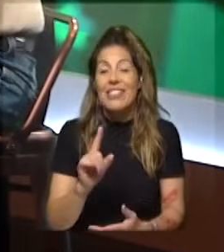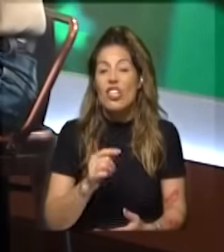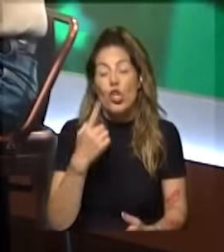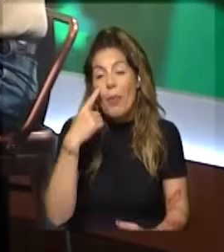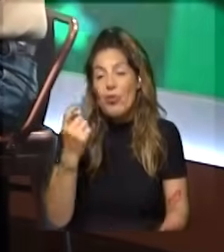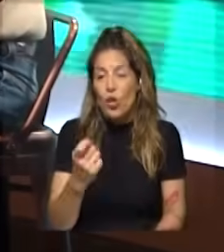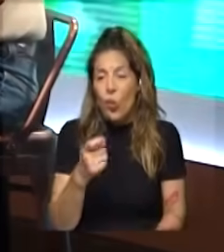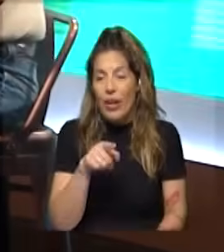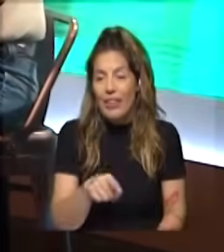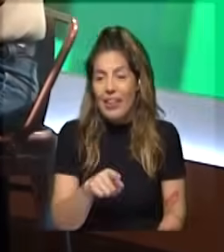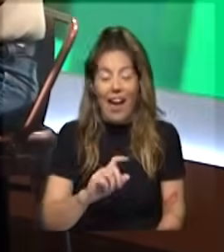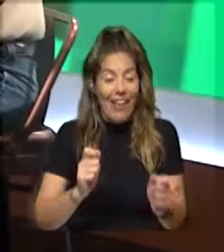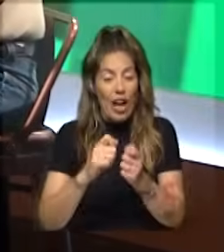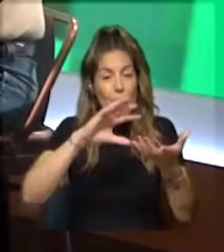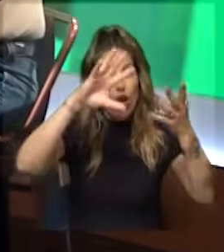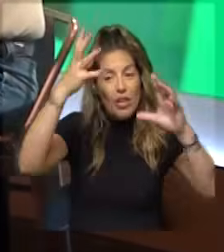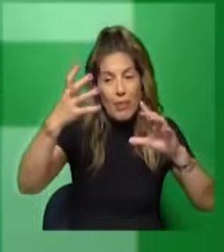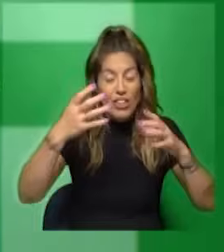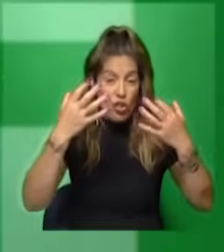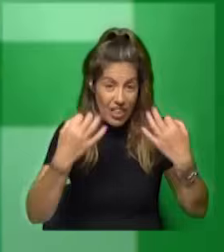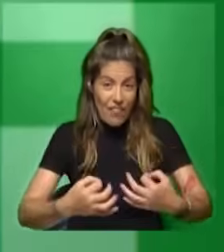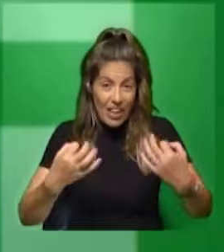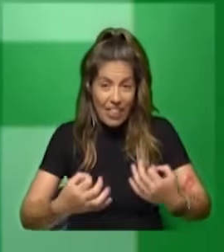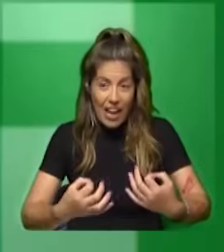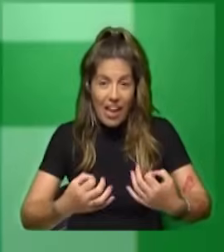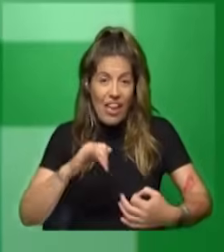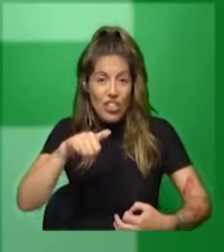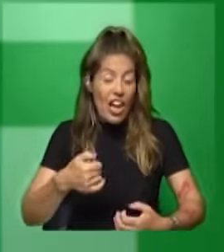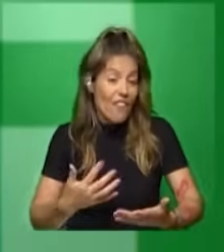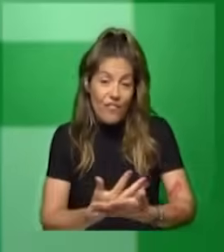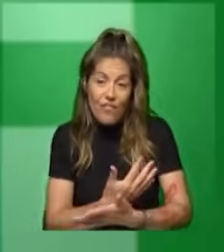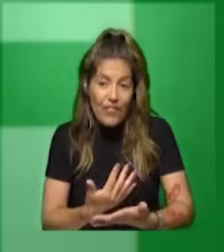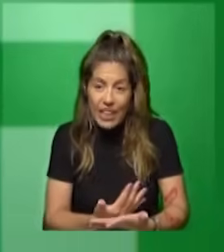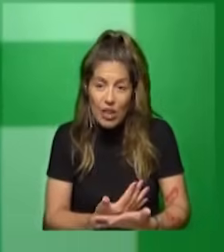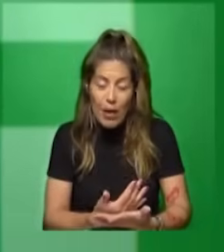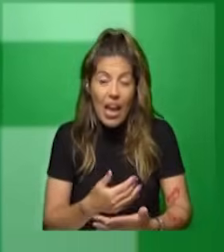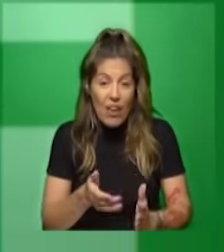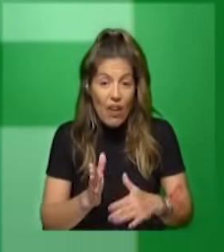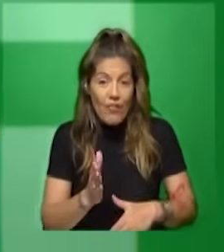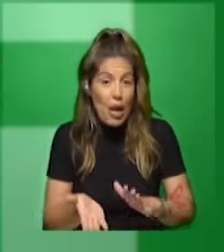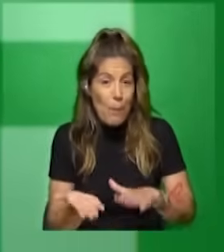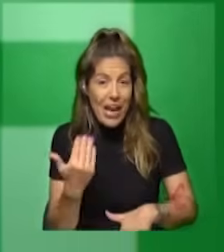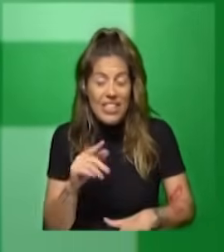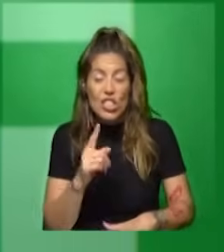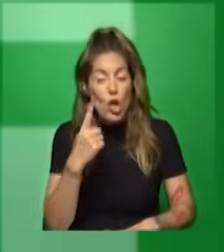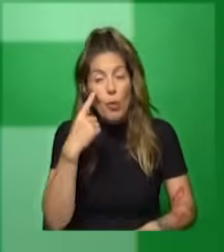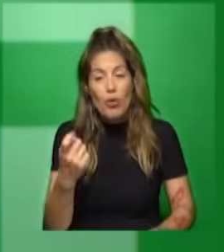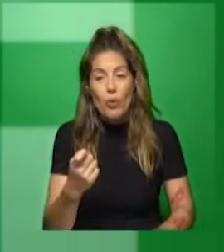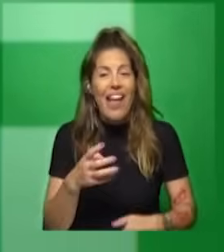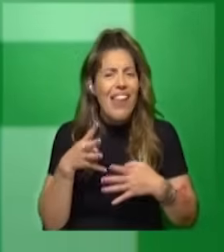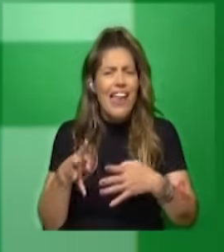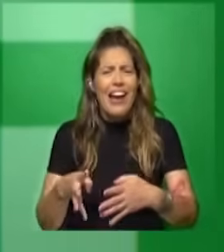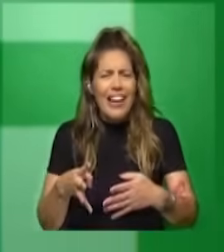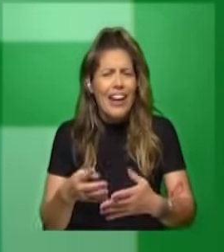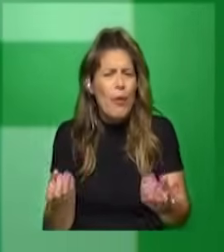cuenta el cambio climático seriamente, ya hay víctimas, va a haber muchas más. Si no tomamos en cuenta, la guerra es un